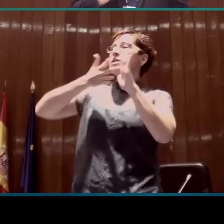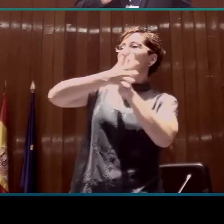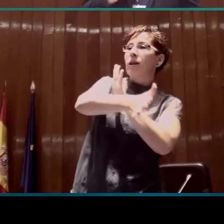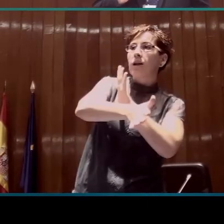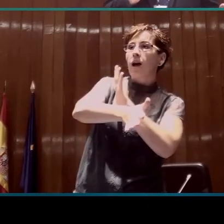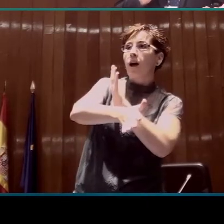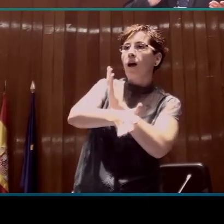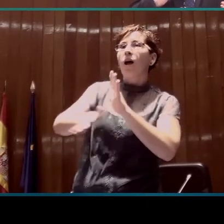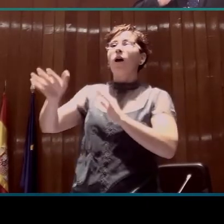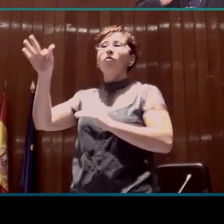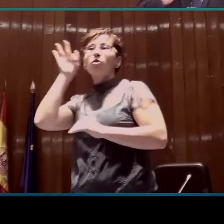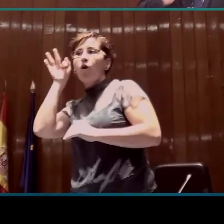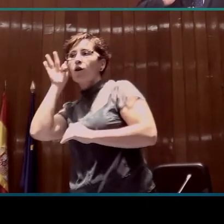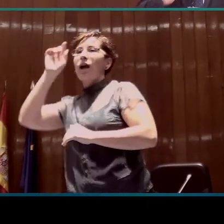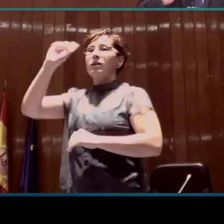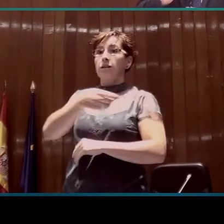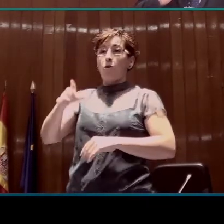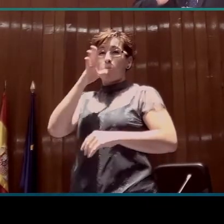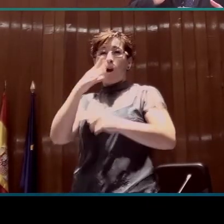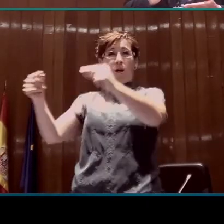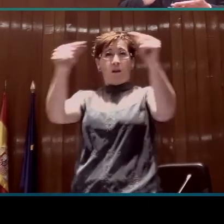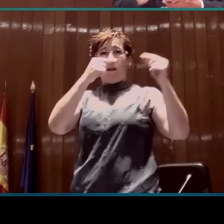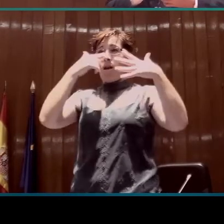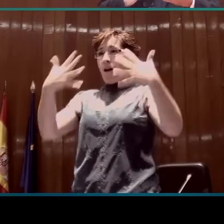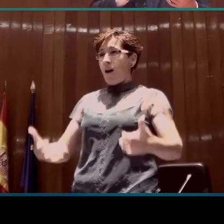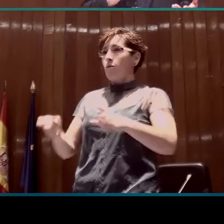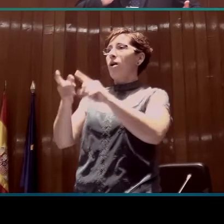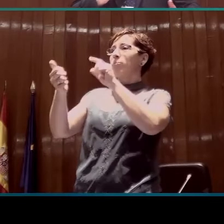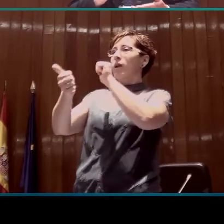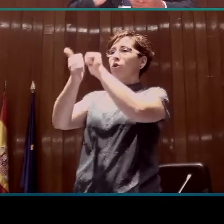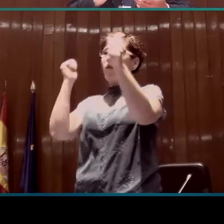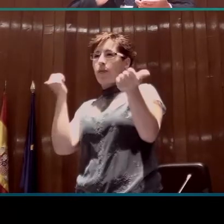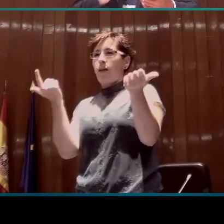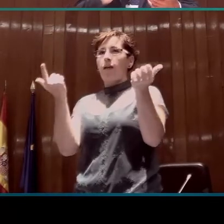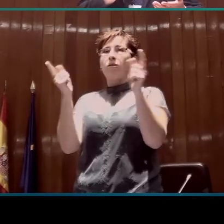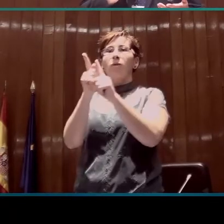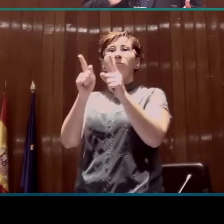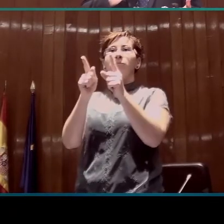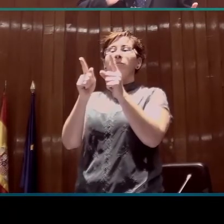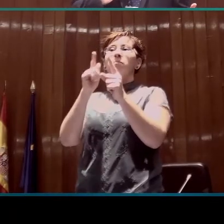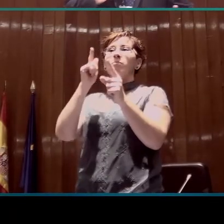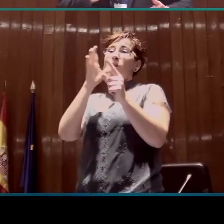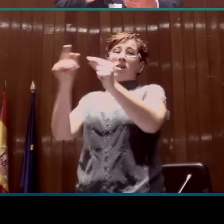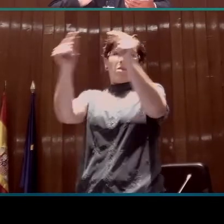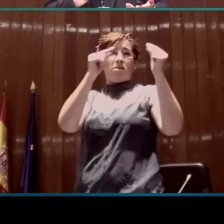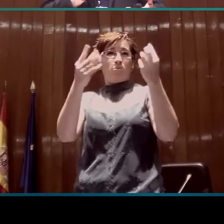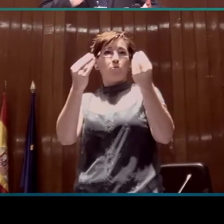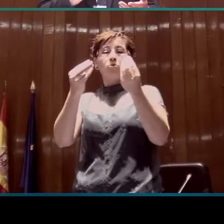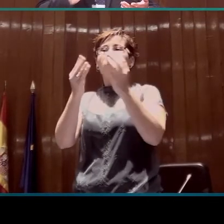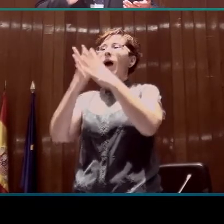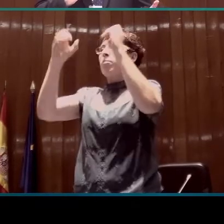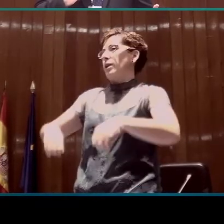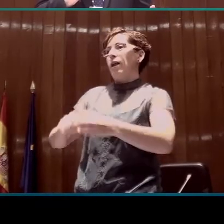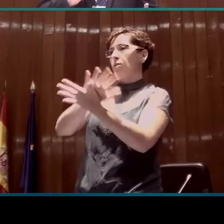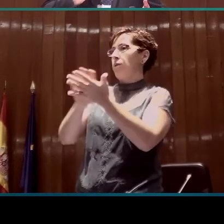que se está hablando mucho es sobre la iconicidad del lenguaje, la falta de arbitrariedad de la lengua de los signos, o al menos la